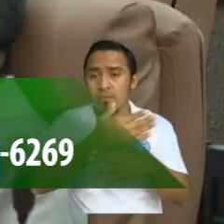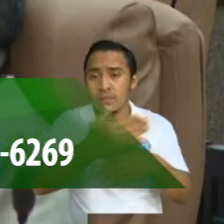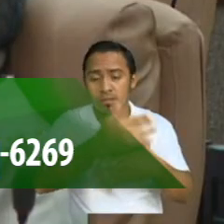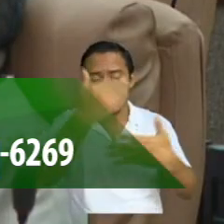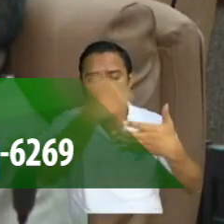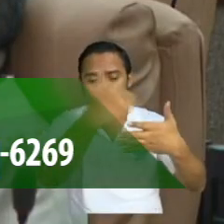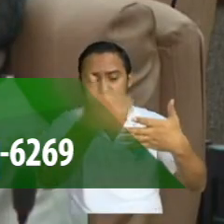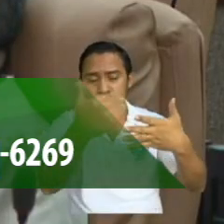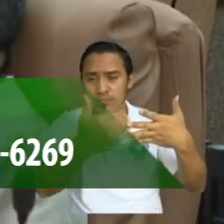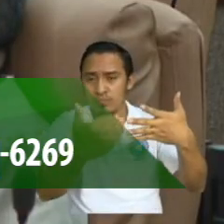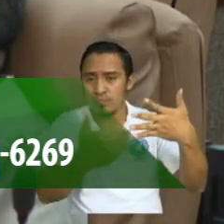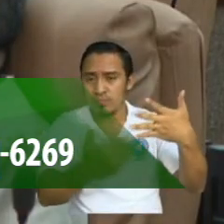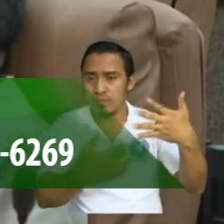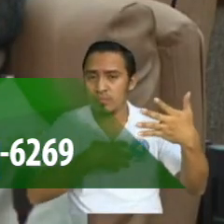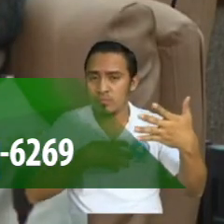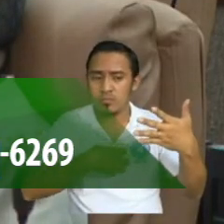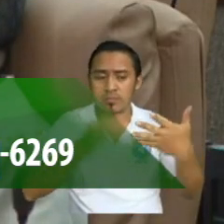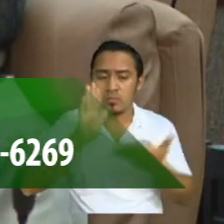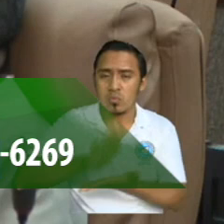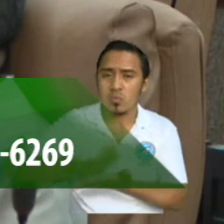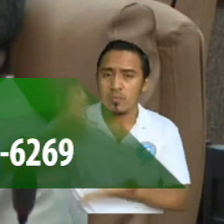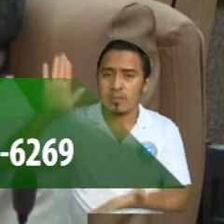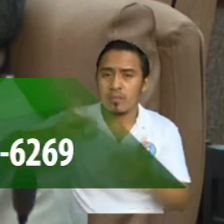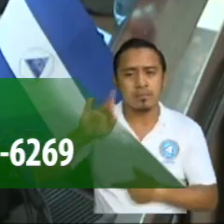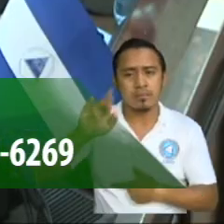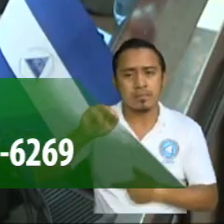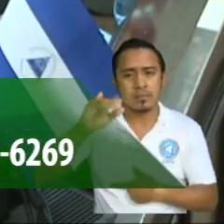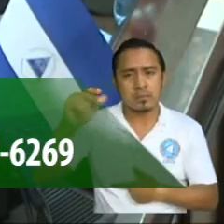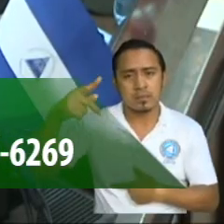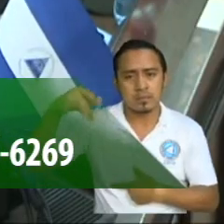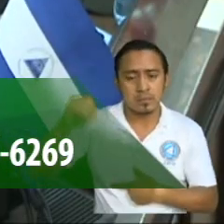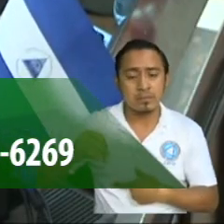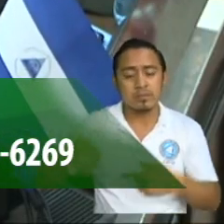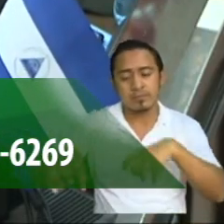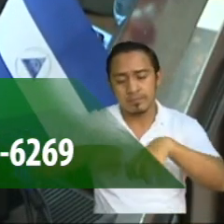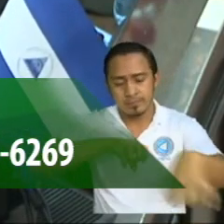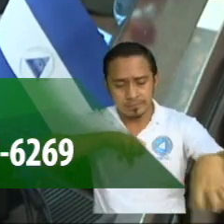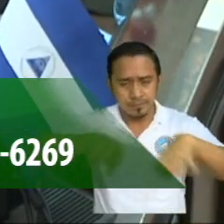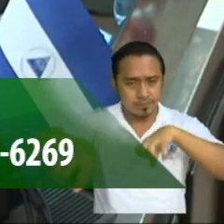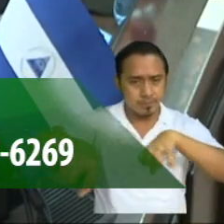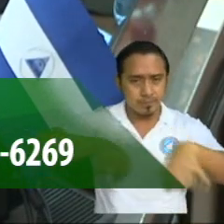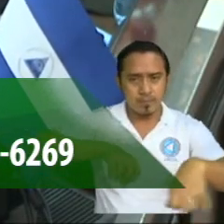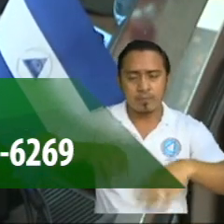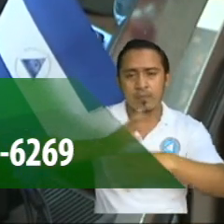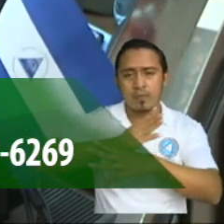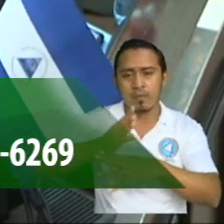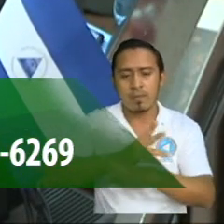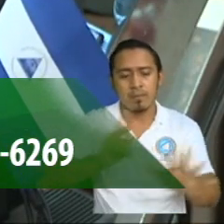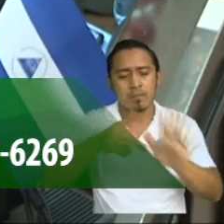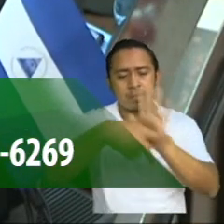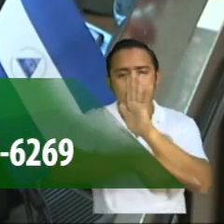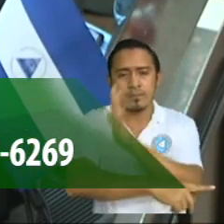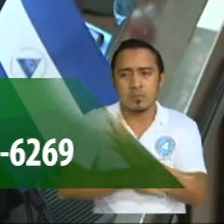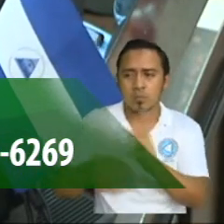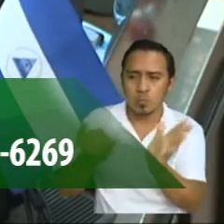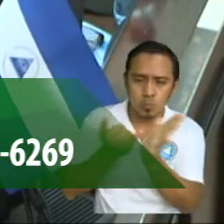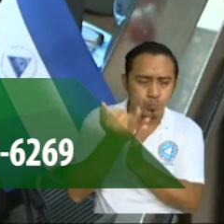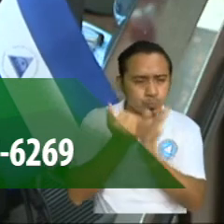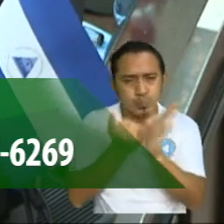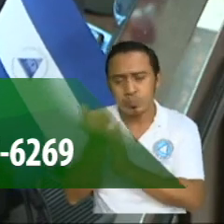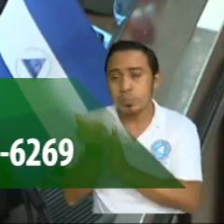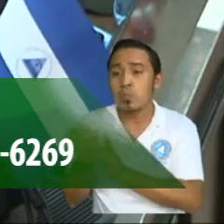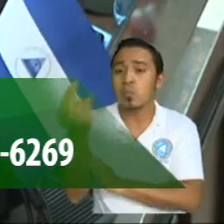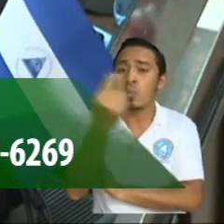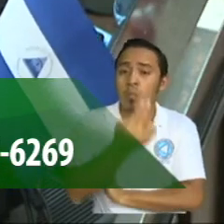caribe yátama brooklyn quienes criticaron que el gobierno habla de aprobar dicha ley para cumplir tratados internacionales pero no